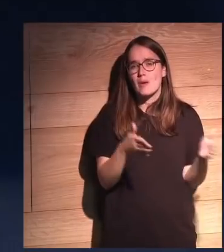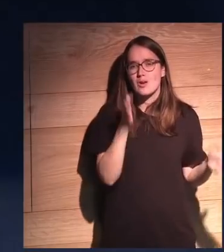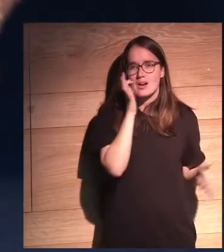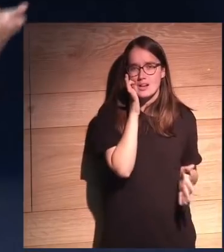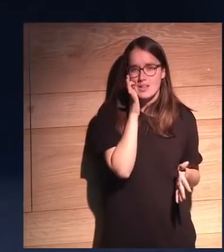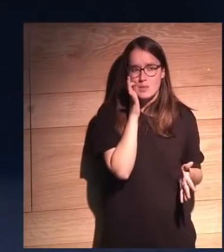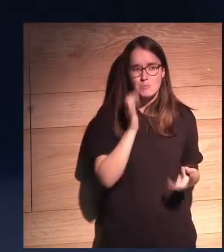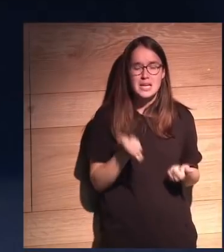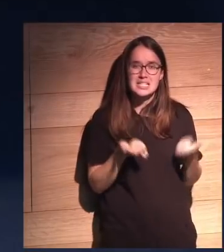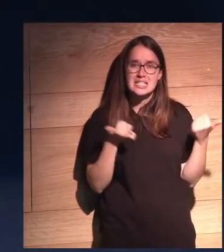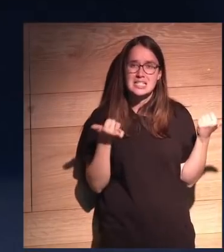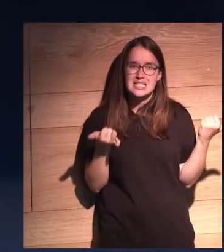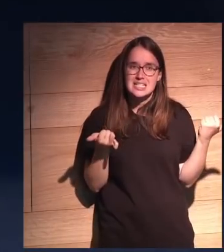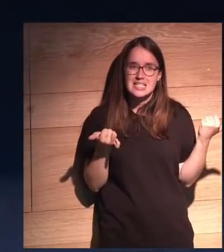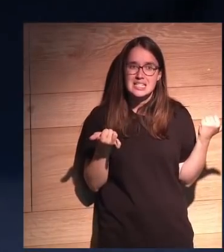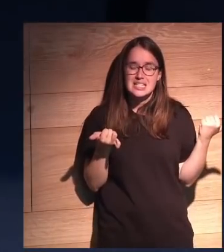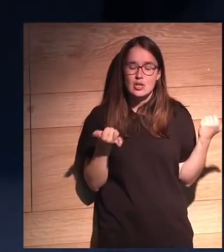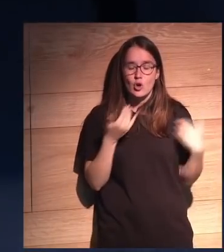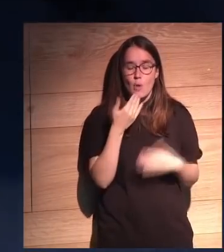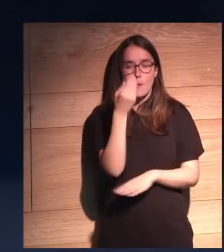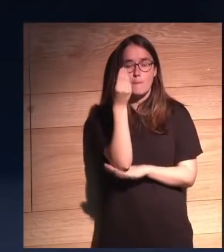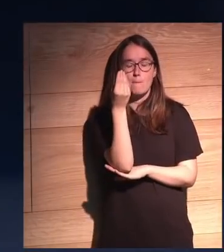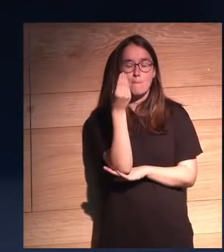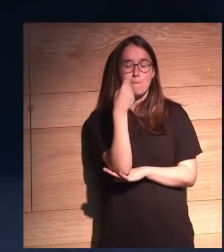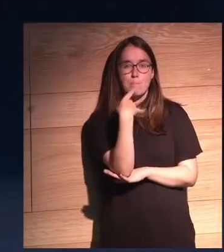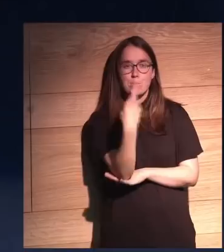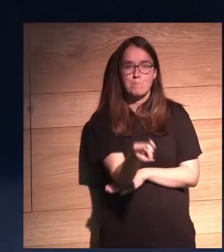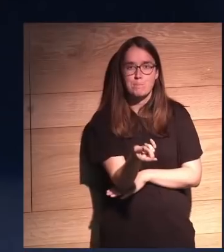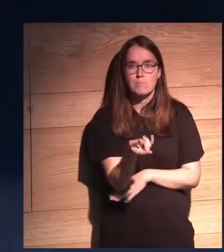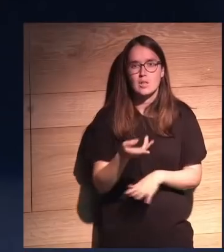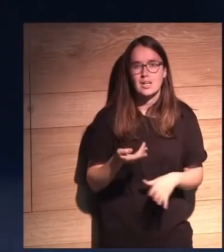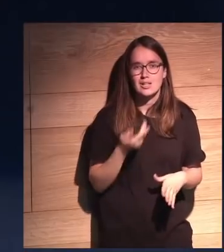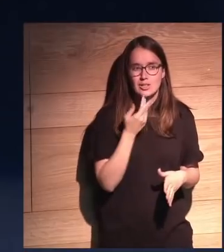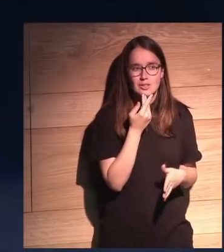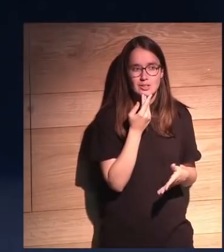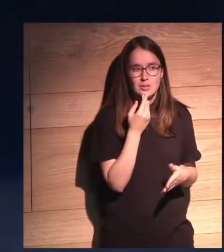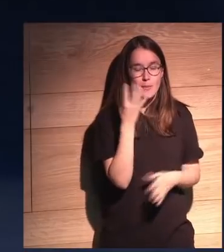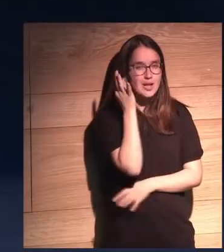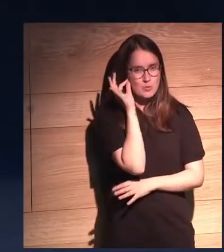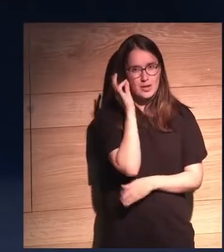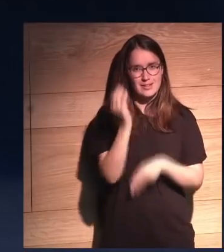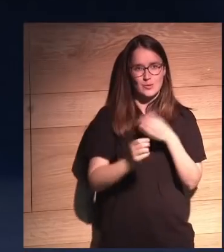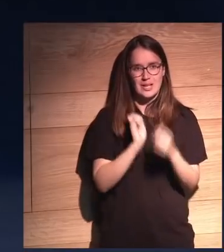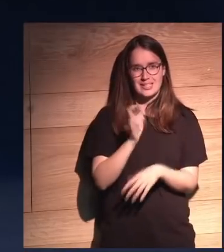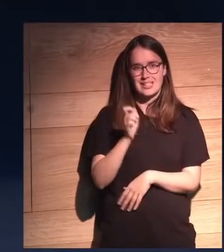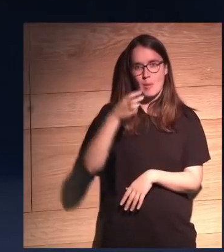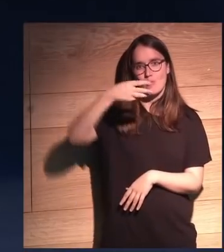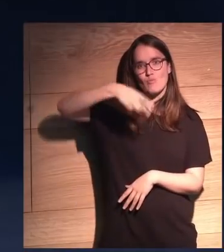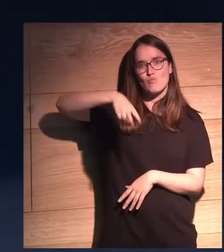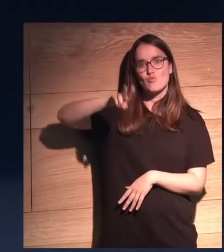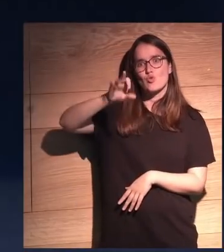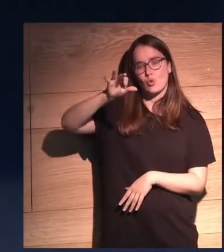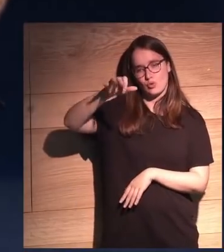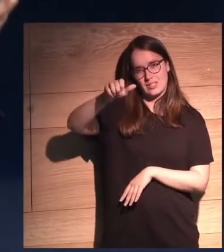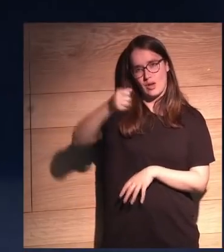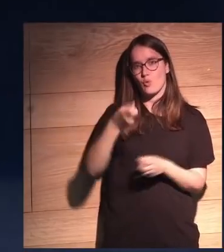eran más, pues eso, las musas, ¿no? Qué nombre tan bonito, siempre atribuido a las mujeres, ¿no? ¿Cuántas mujeres